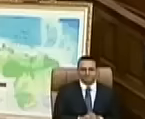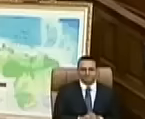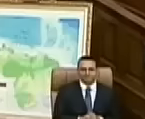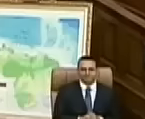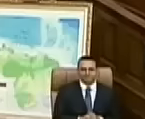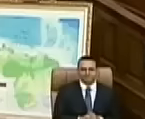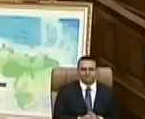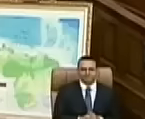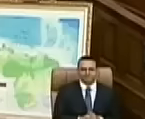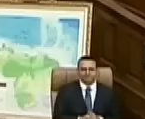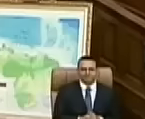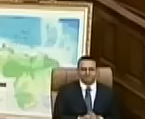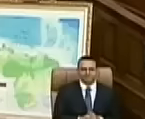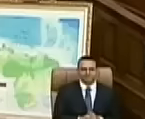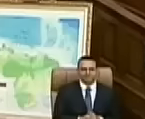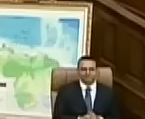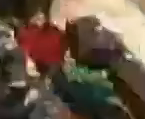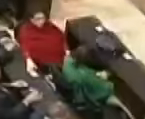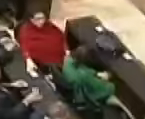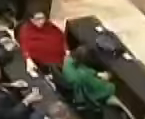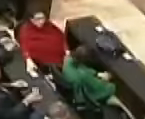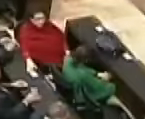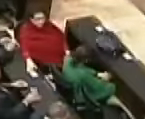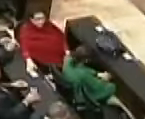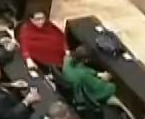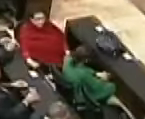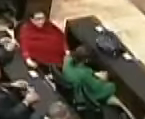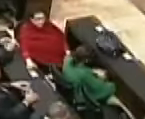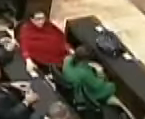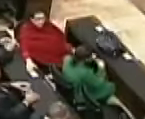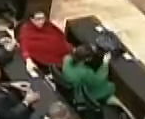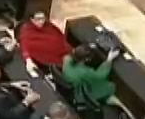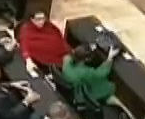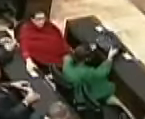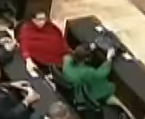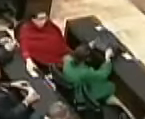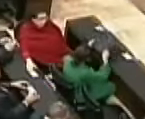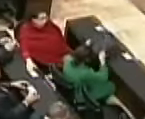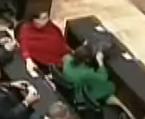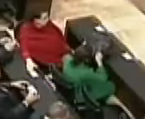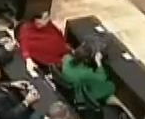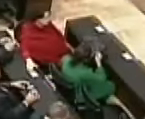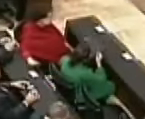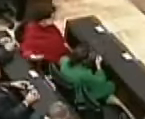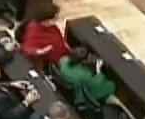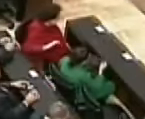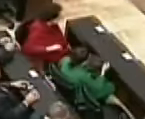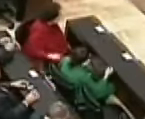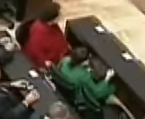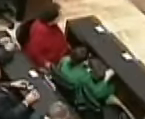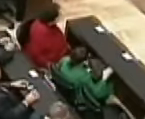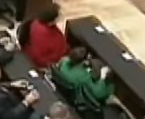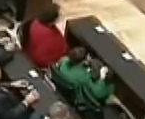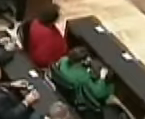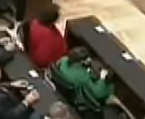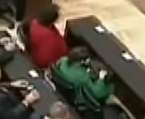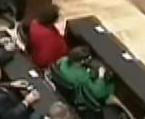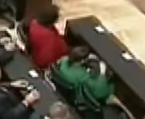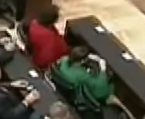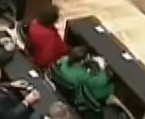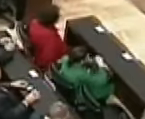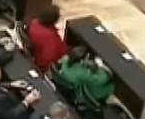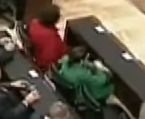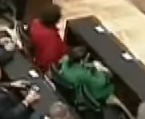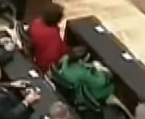como lo fue el debate de la reforma de la Ley Orgánica de los Consejos Comunales, la reforma de la Ley Orgánica de la Contraloría Social, cumpliendo con